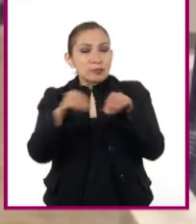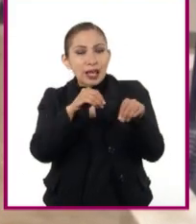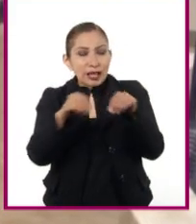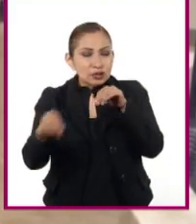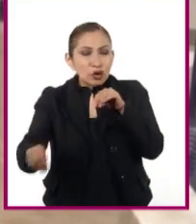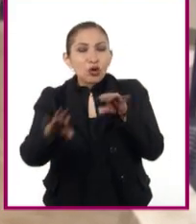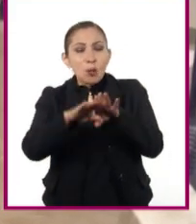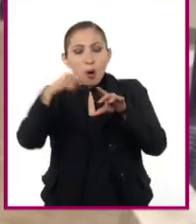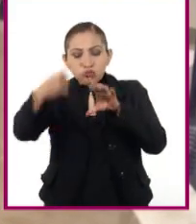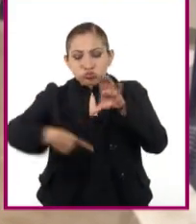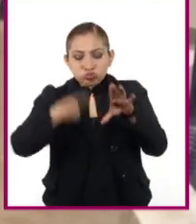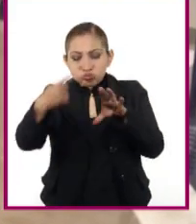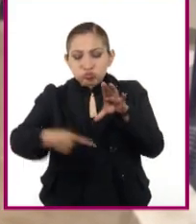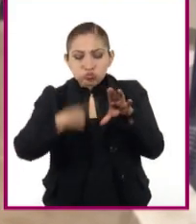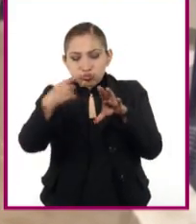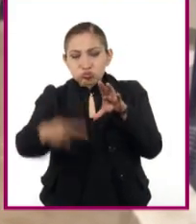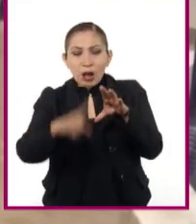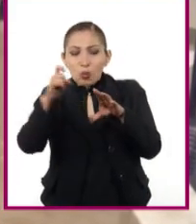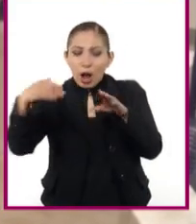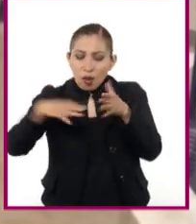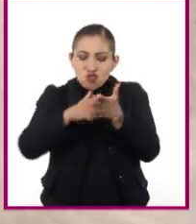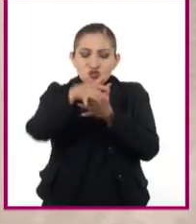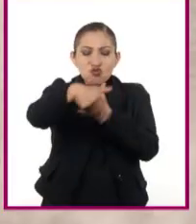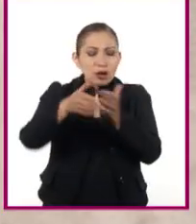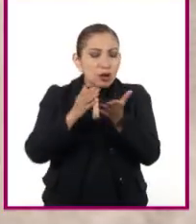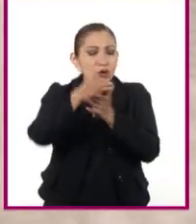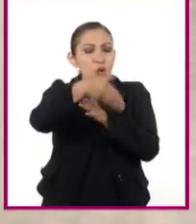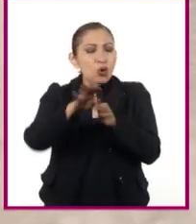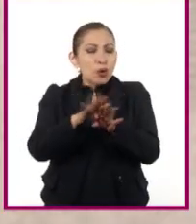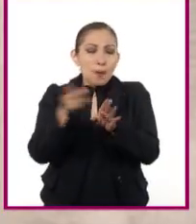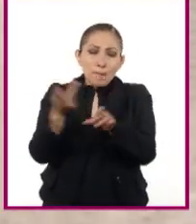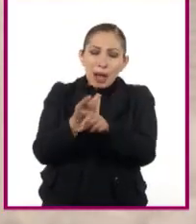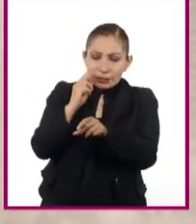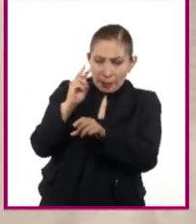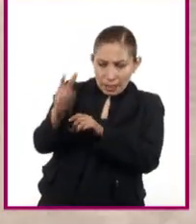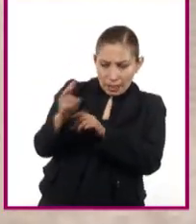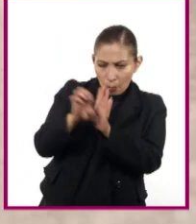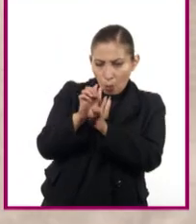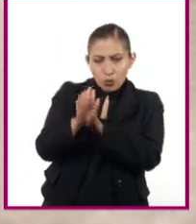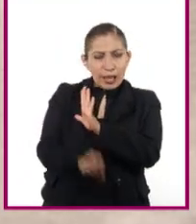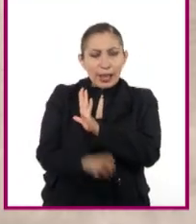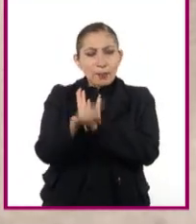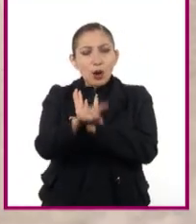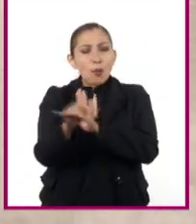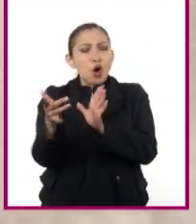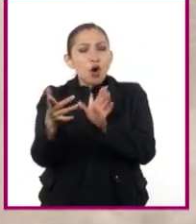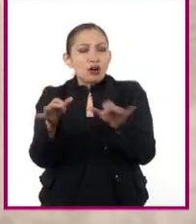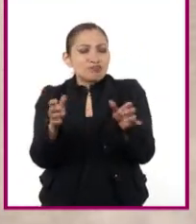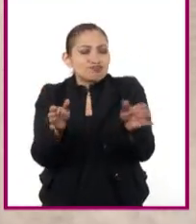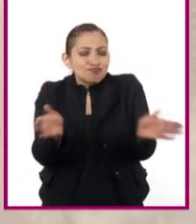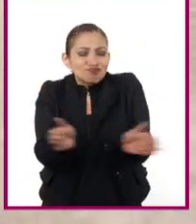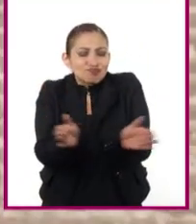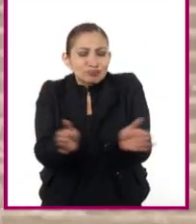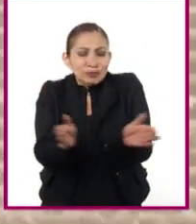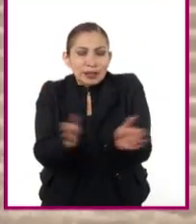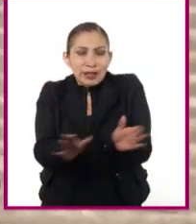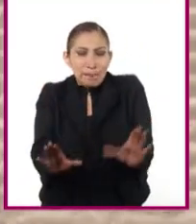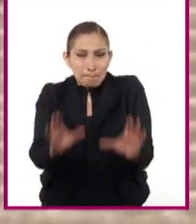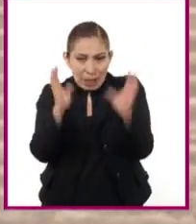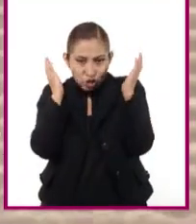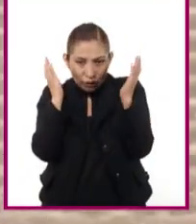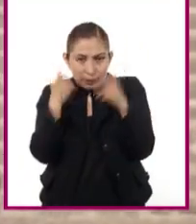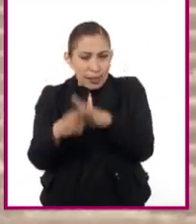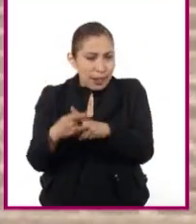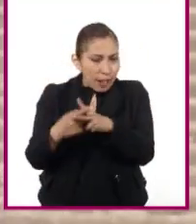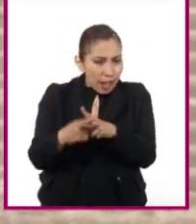cinemática del flujo. Es decir, hacemos una representación a escala de las